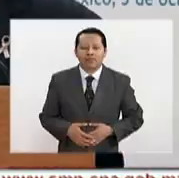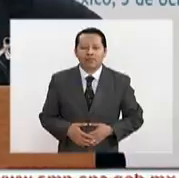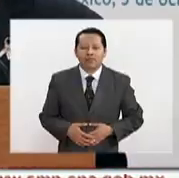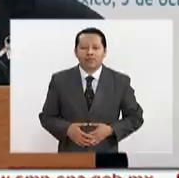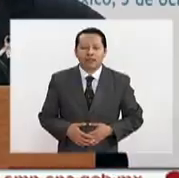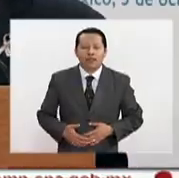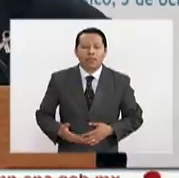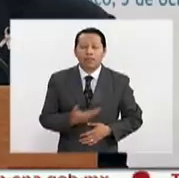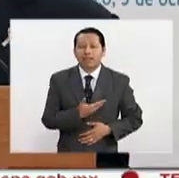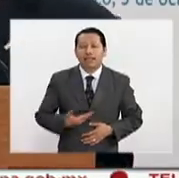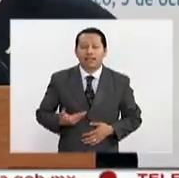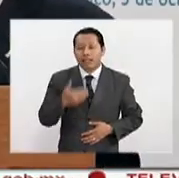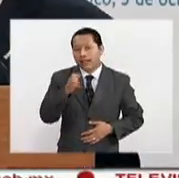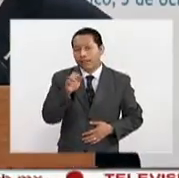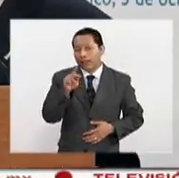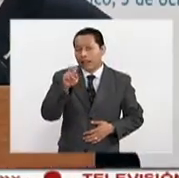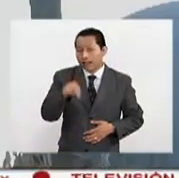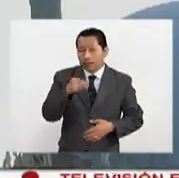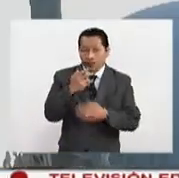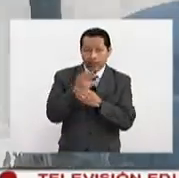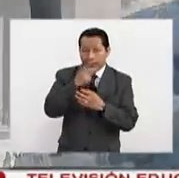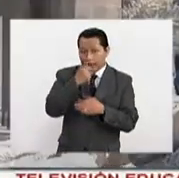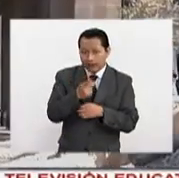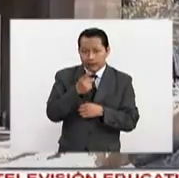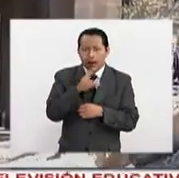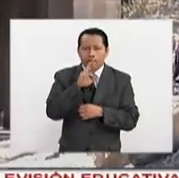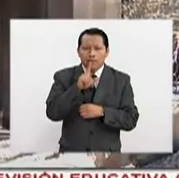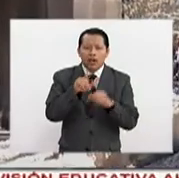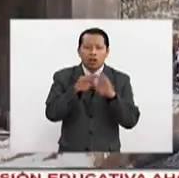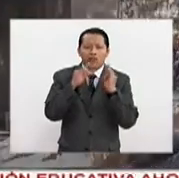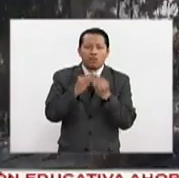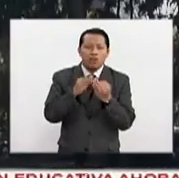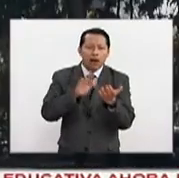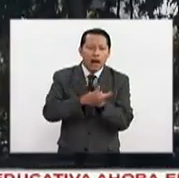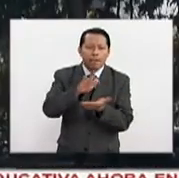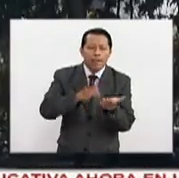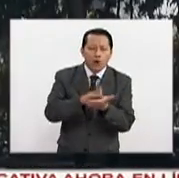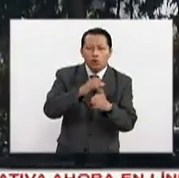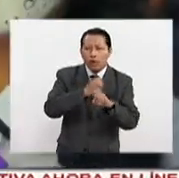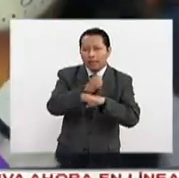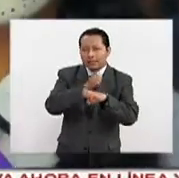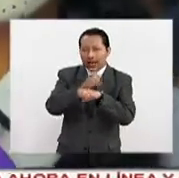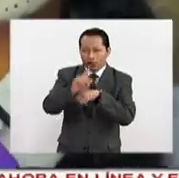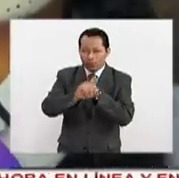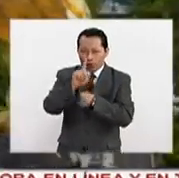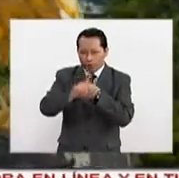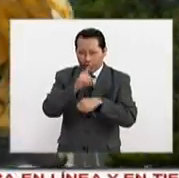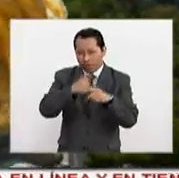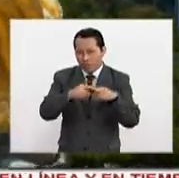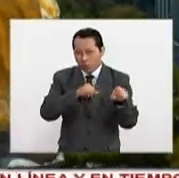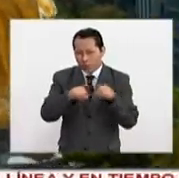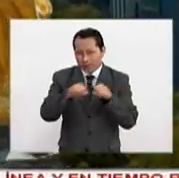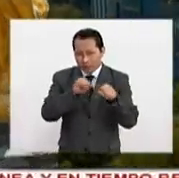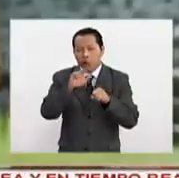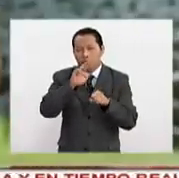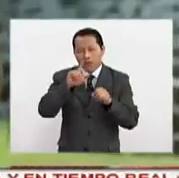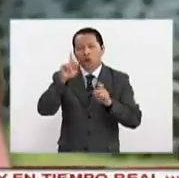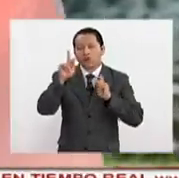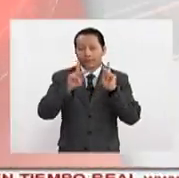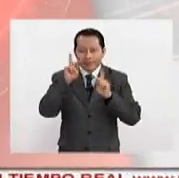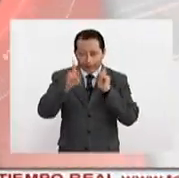El presidente Enrique Peña Nieto afirmó que la mejor forma de apoyar a los estados afectados por los sismos es